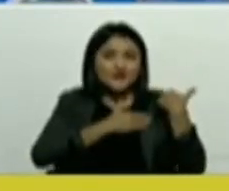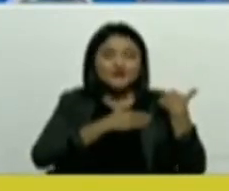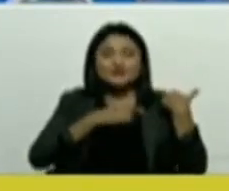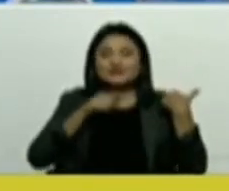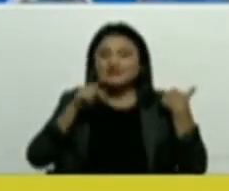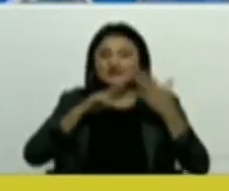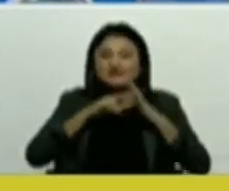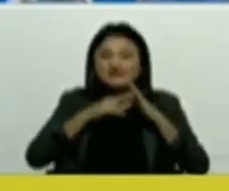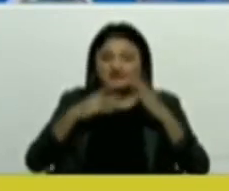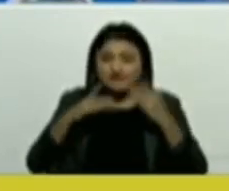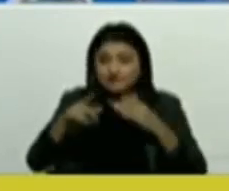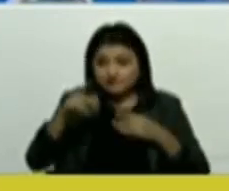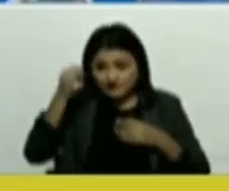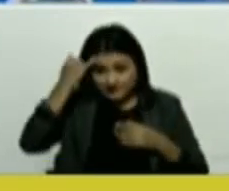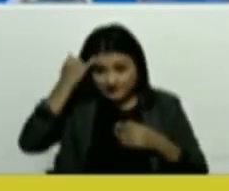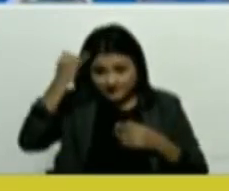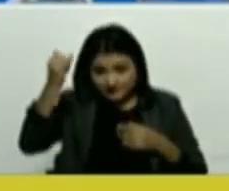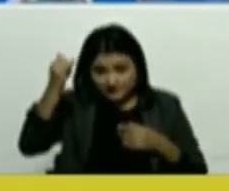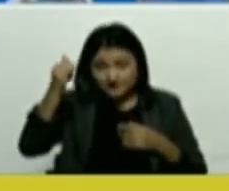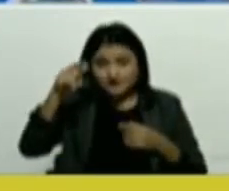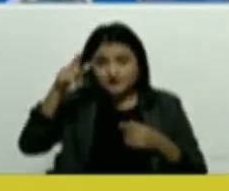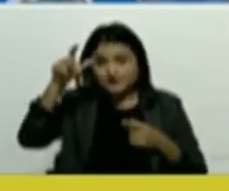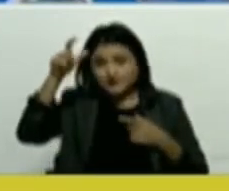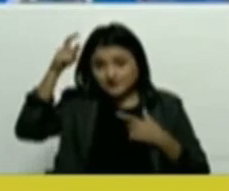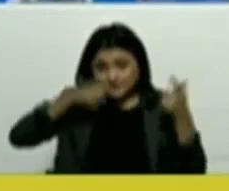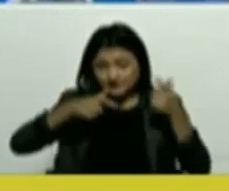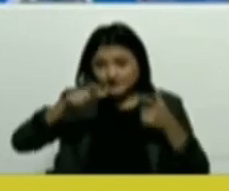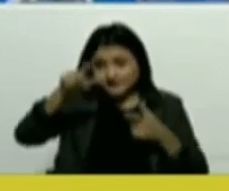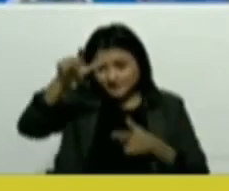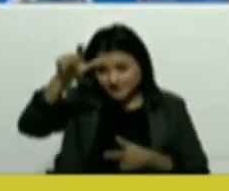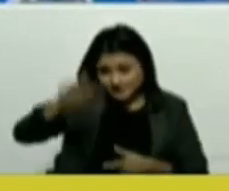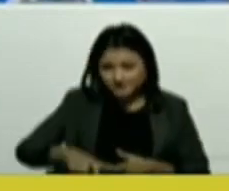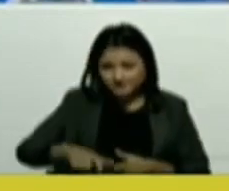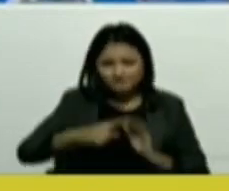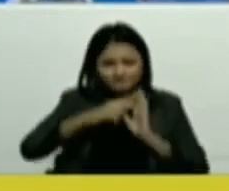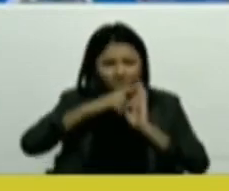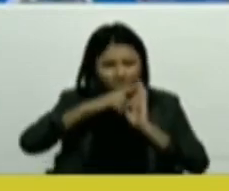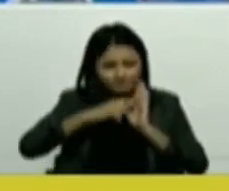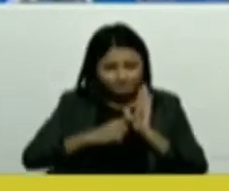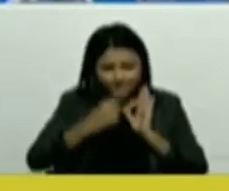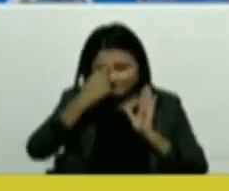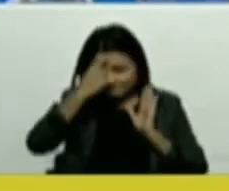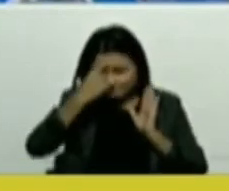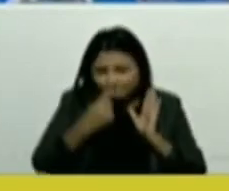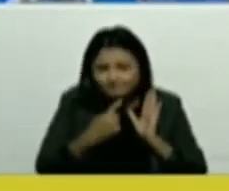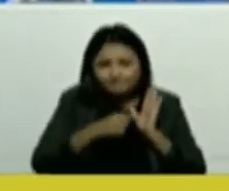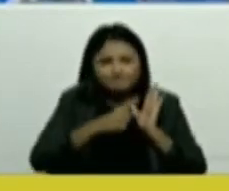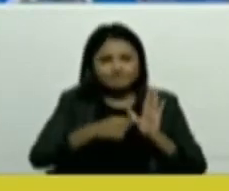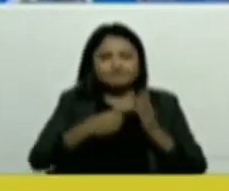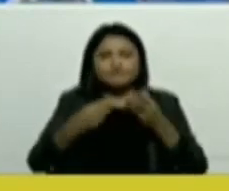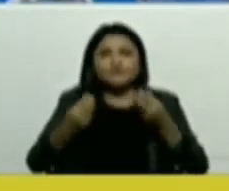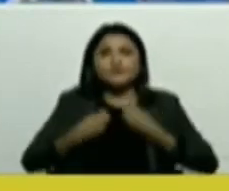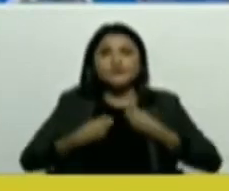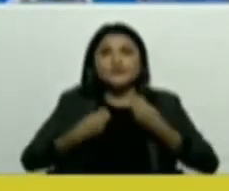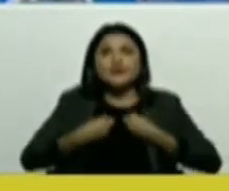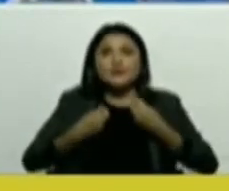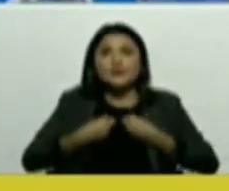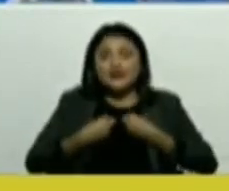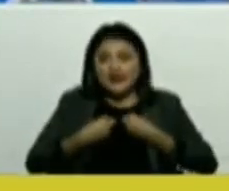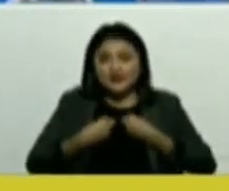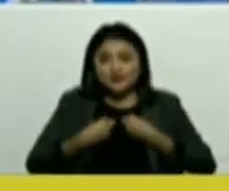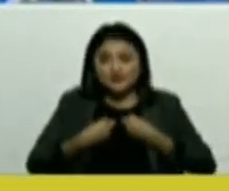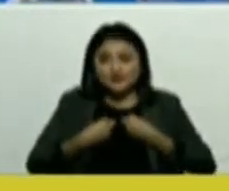que él y sus ideas, and his example, and his life, su ejemplo, su vida,